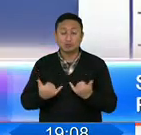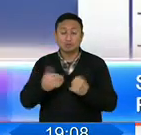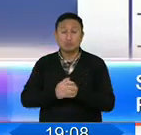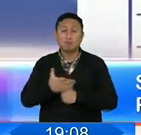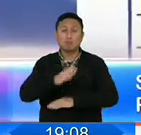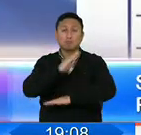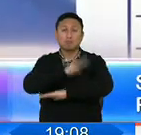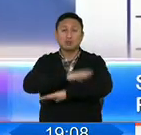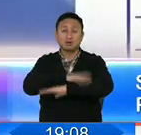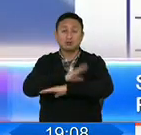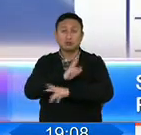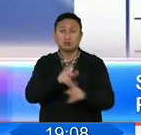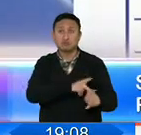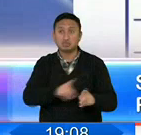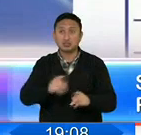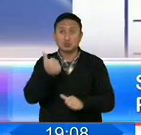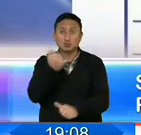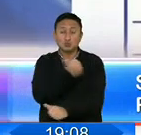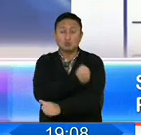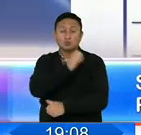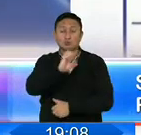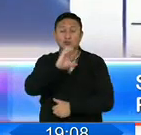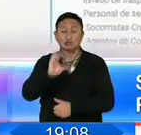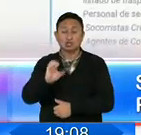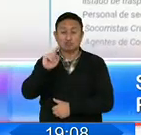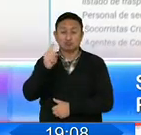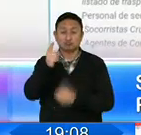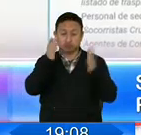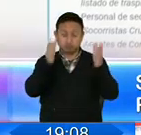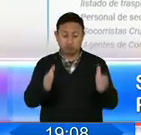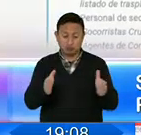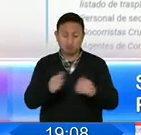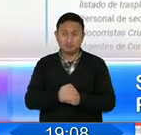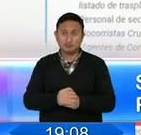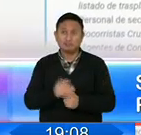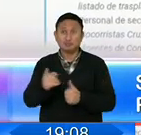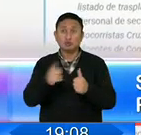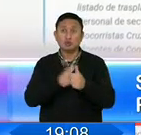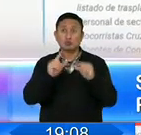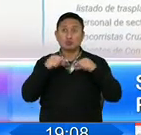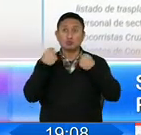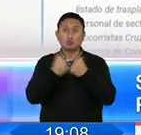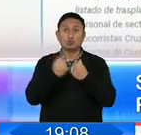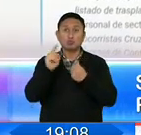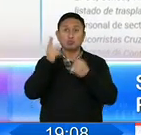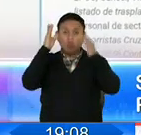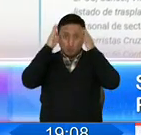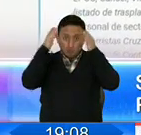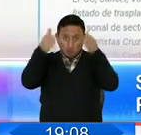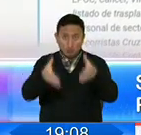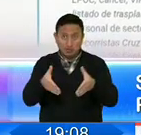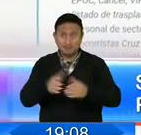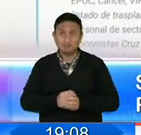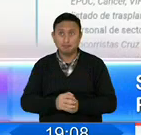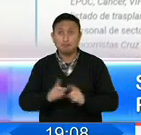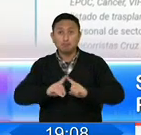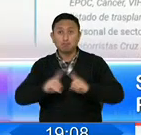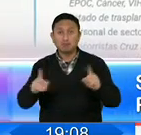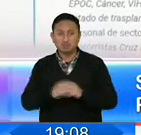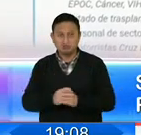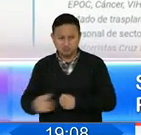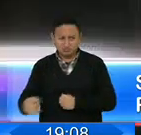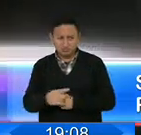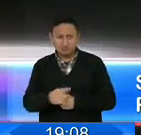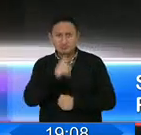plan vacunarse.es, en la fase 1 estarían incluidos grupos de atención vulnerable. Sin embargo, no se